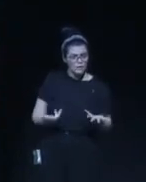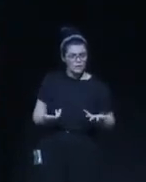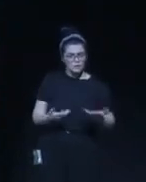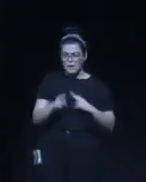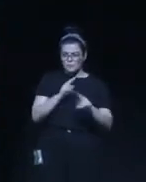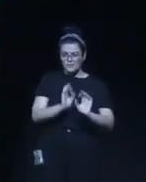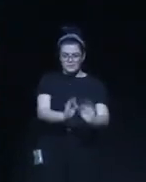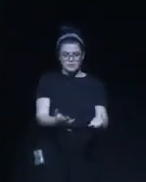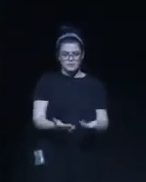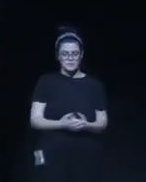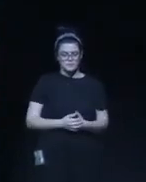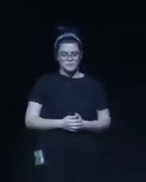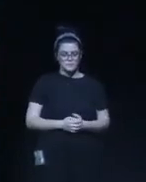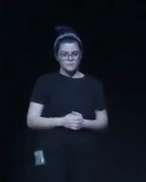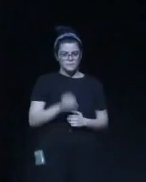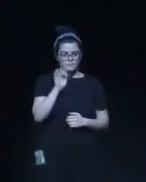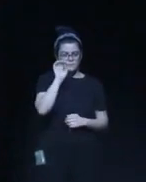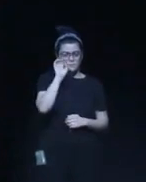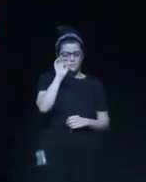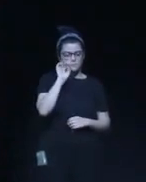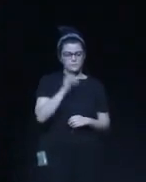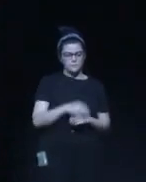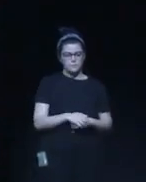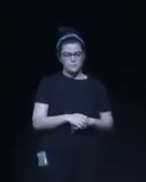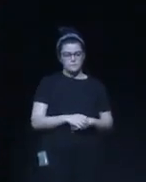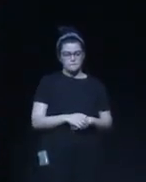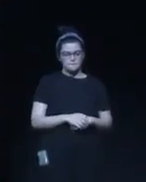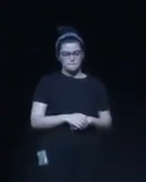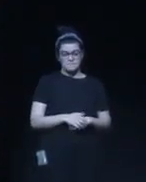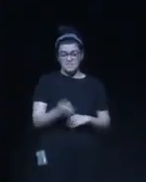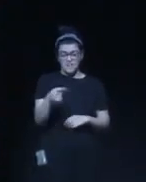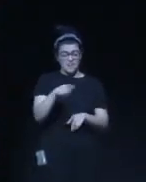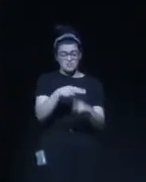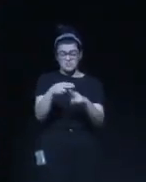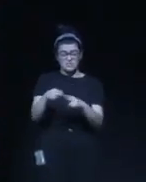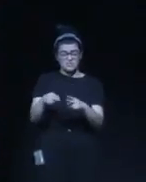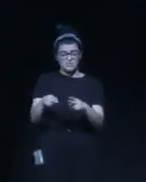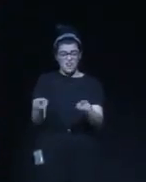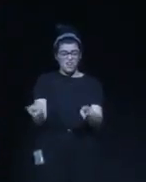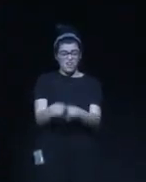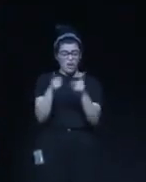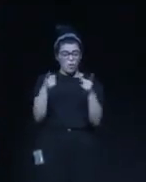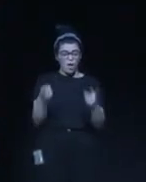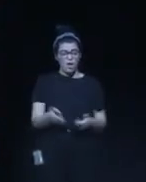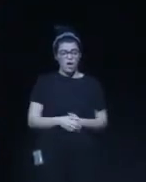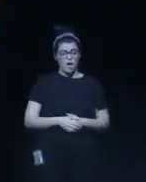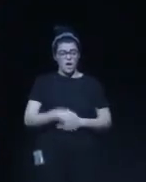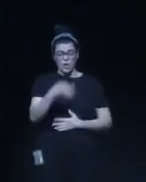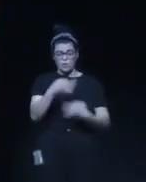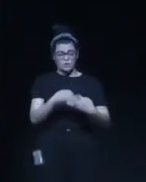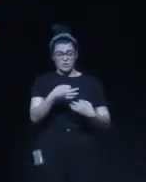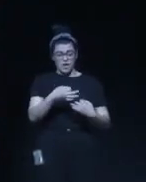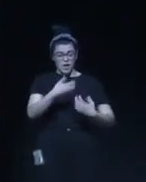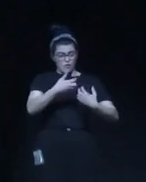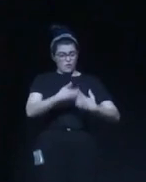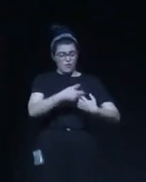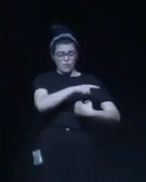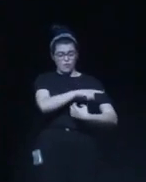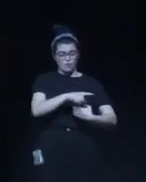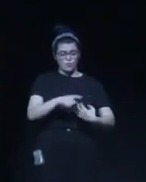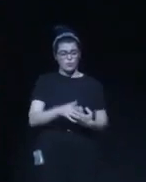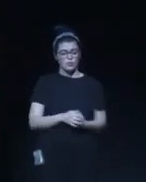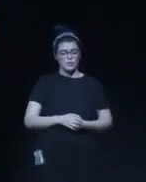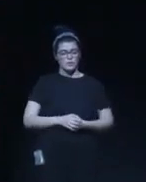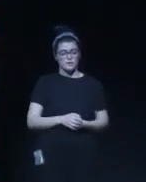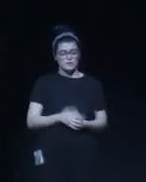respuesta. Y así, porque a ellos les da igual, ¿no? La justicia no funciona. Esa